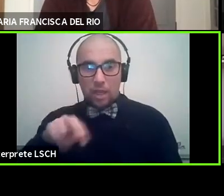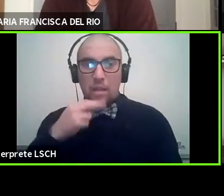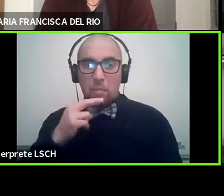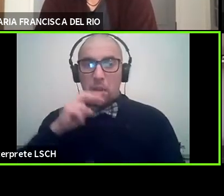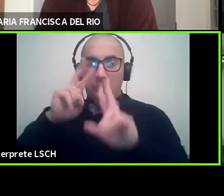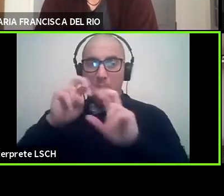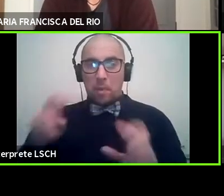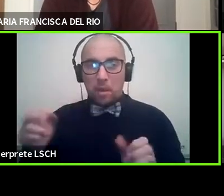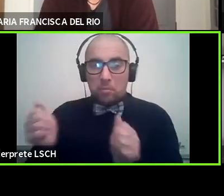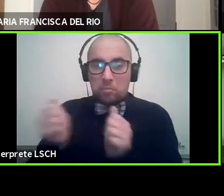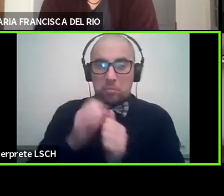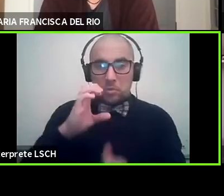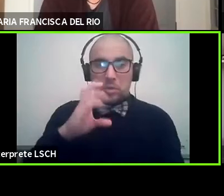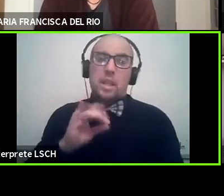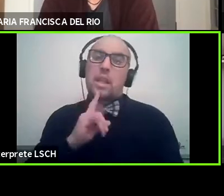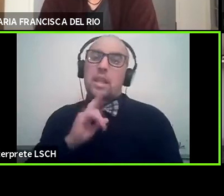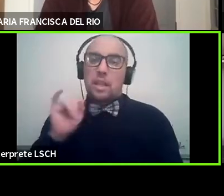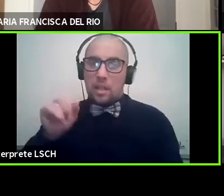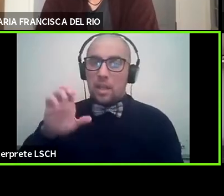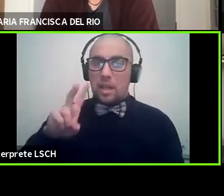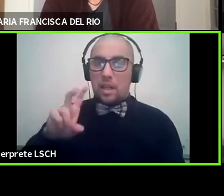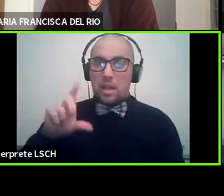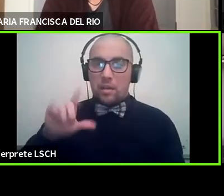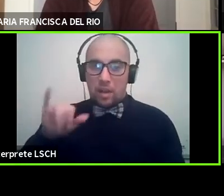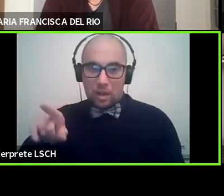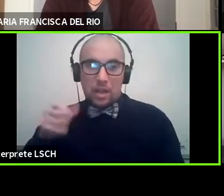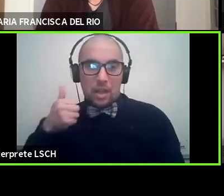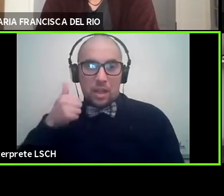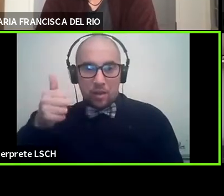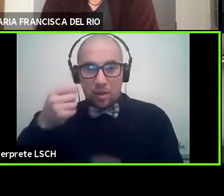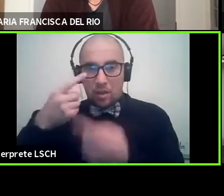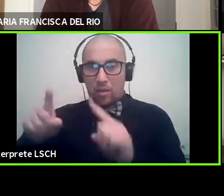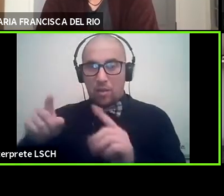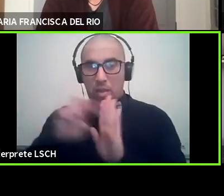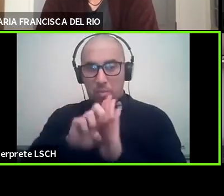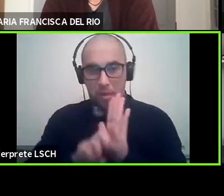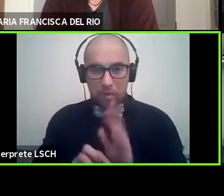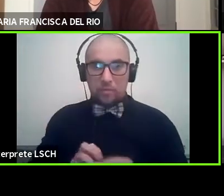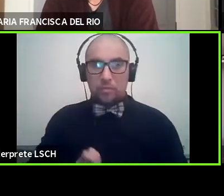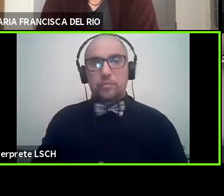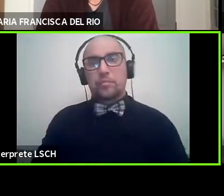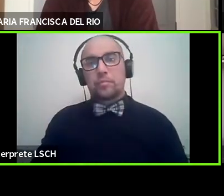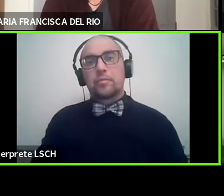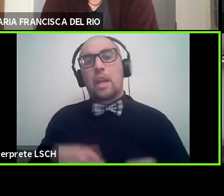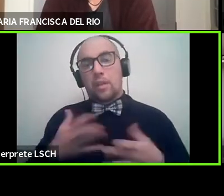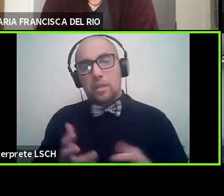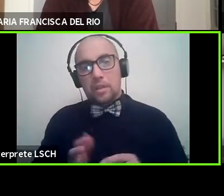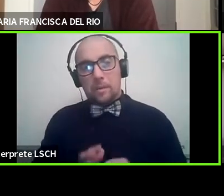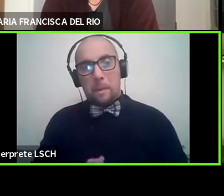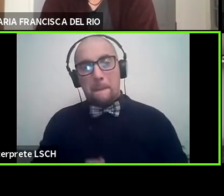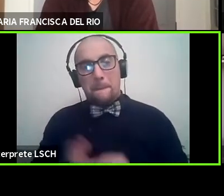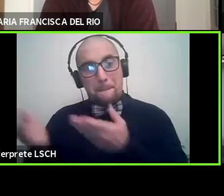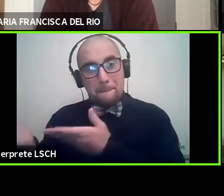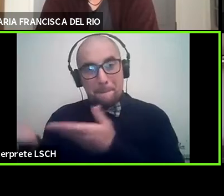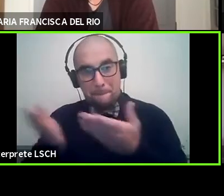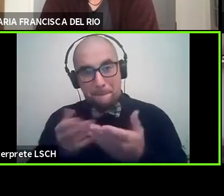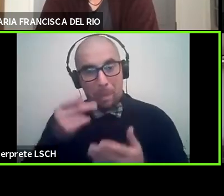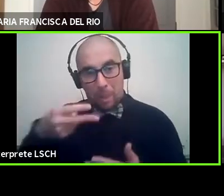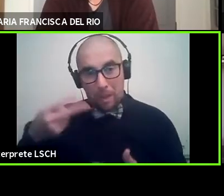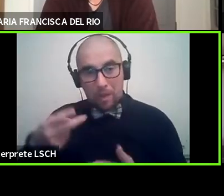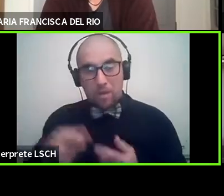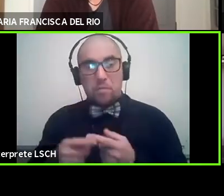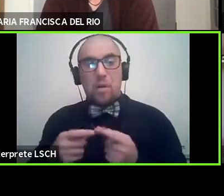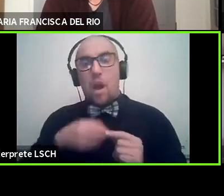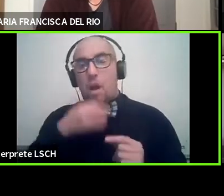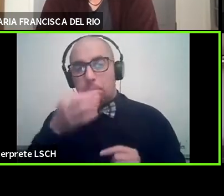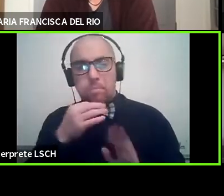C2C, y Evelyn Vera, quien es directora alterna de este proyecto también. Así que los dejo con ellos porque nos van a contar